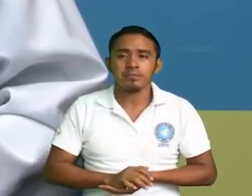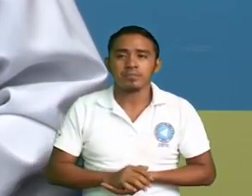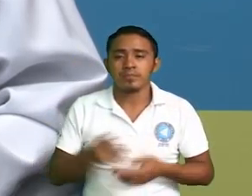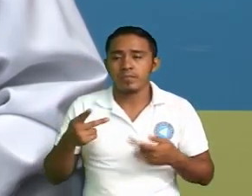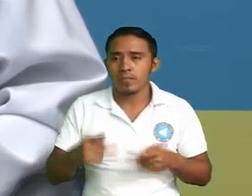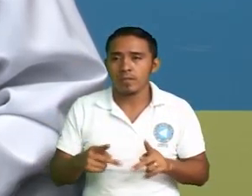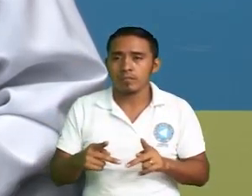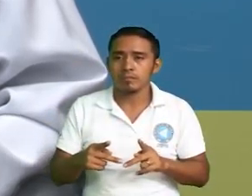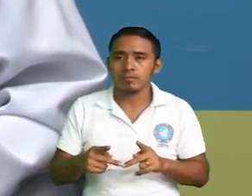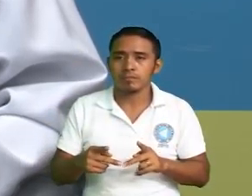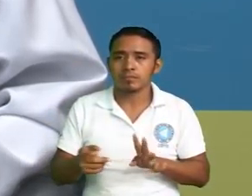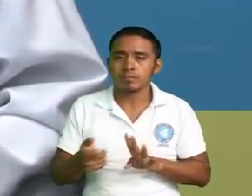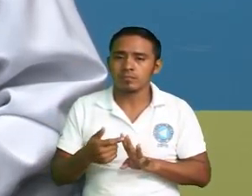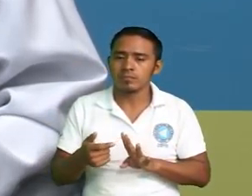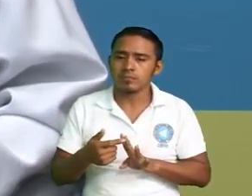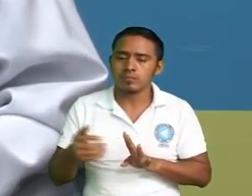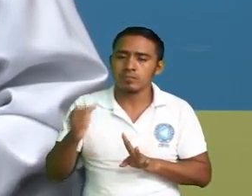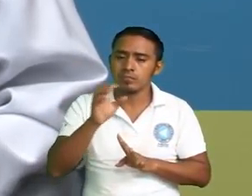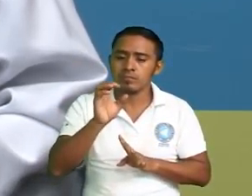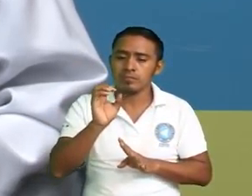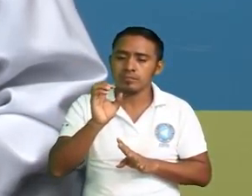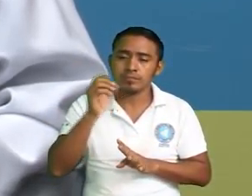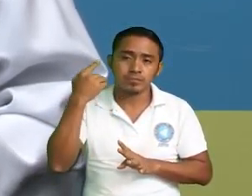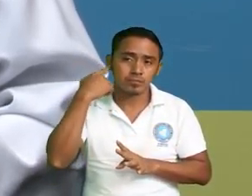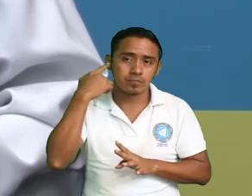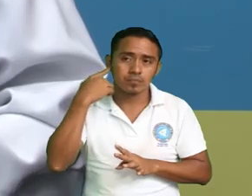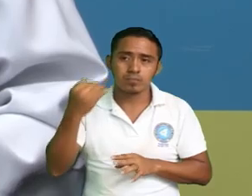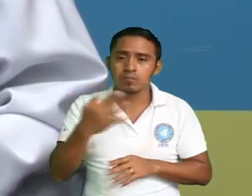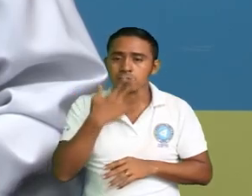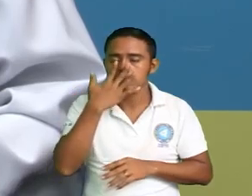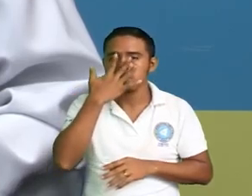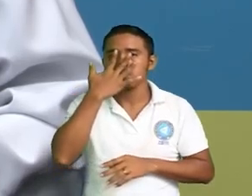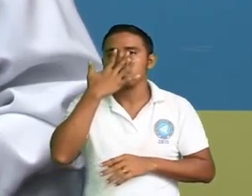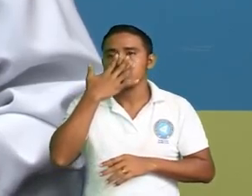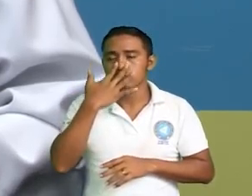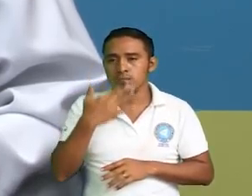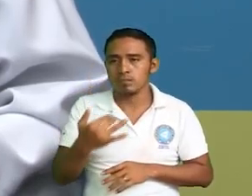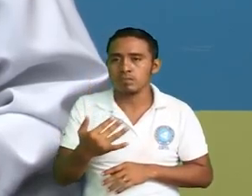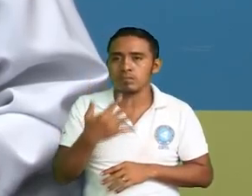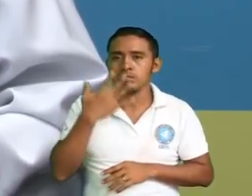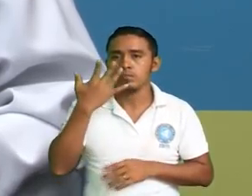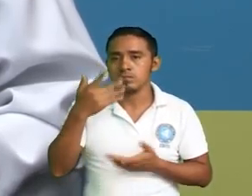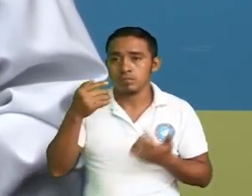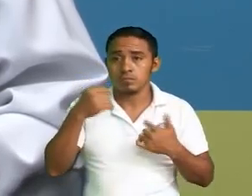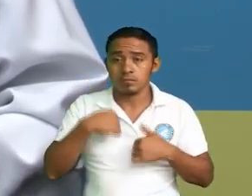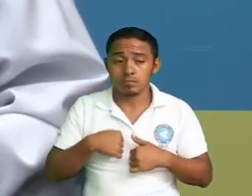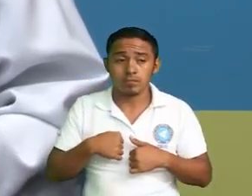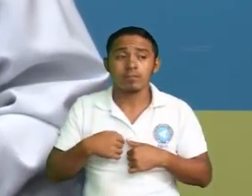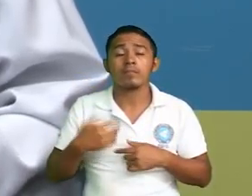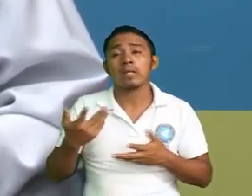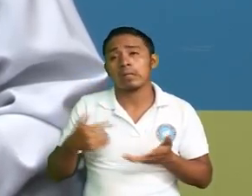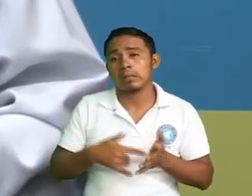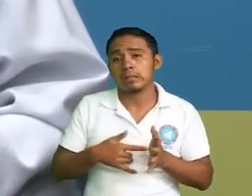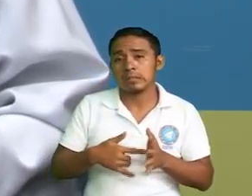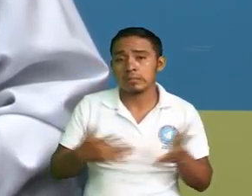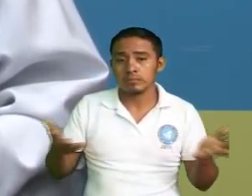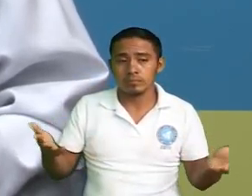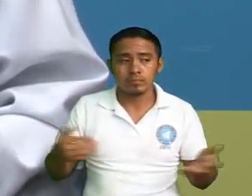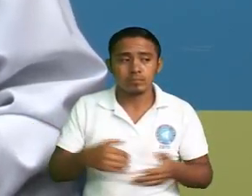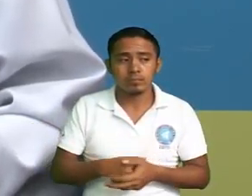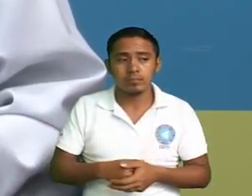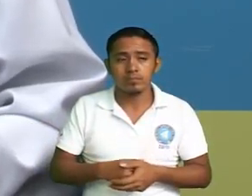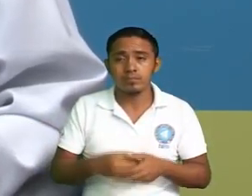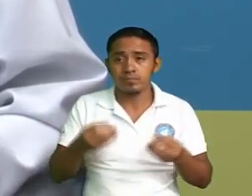causa principal son las infecciones respiratorias. De fondo pueden haber muchos. En primer lugar,